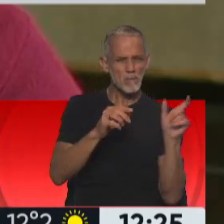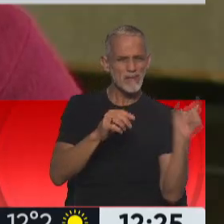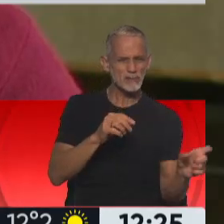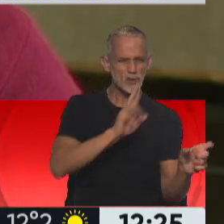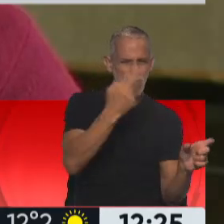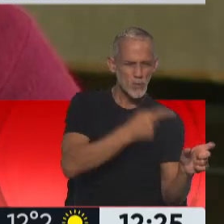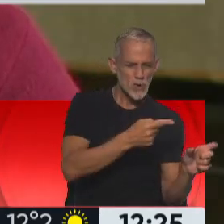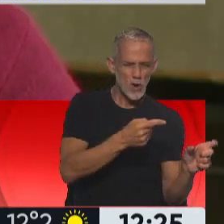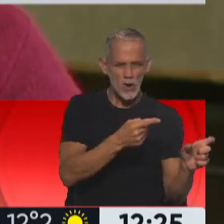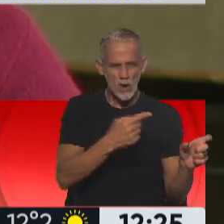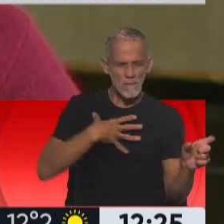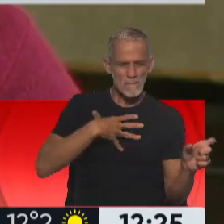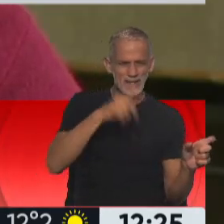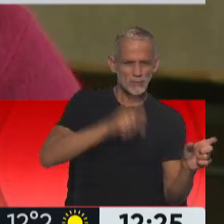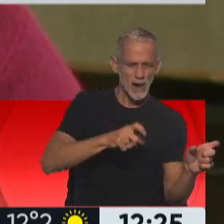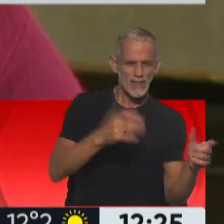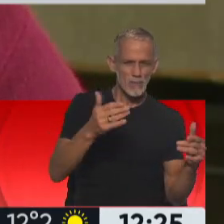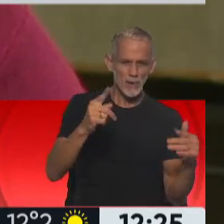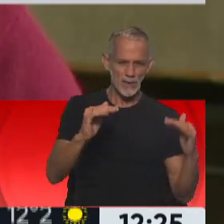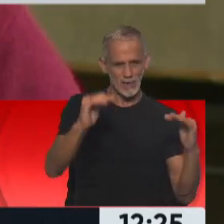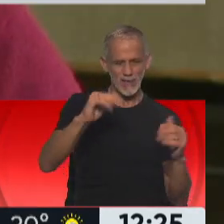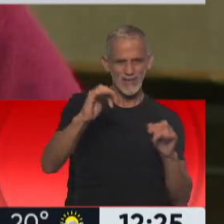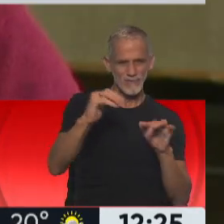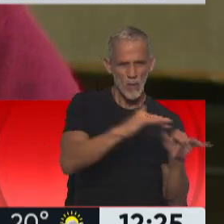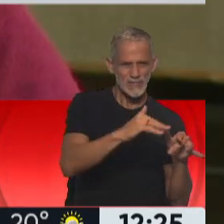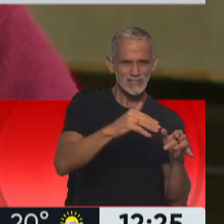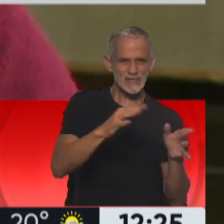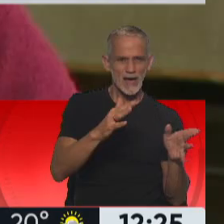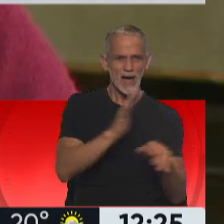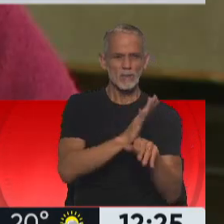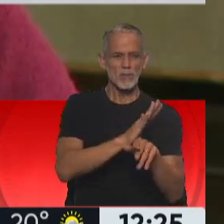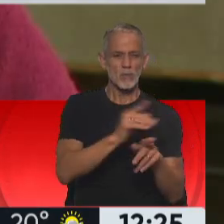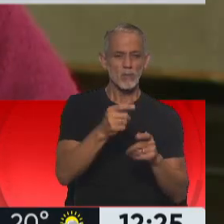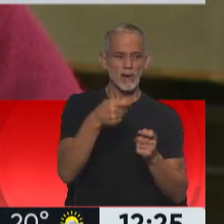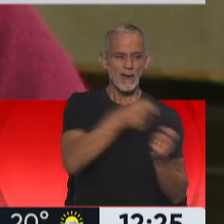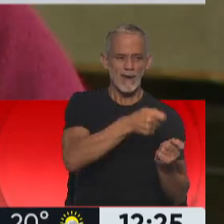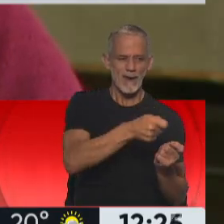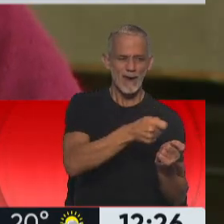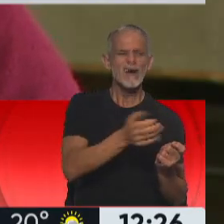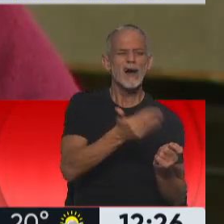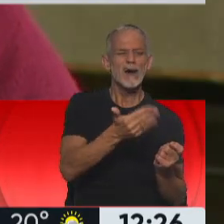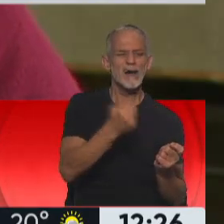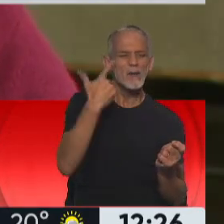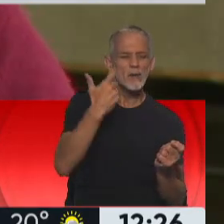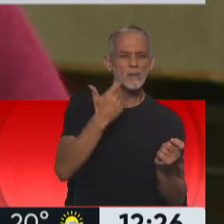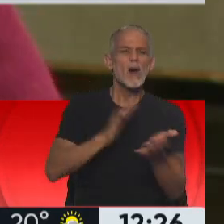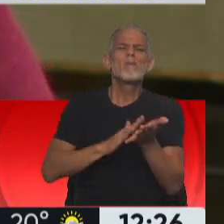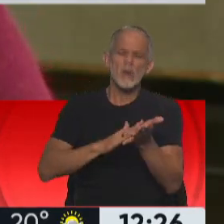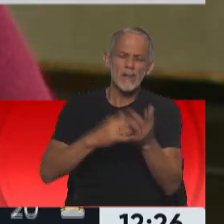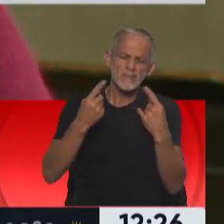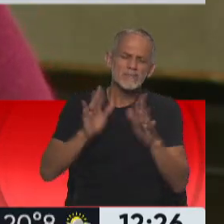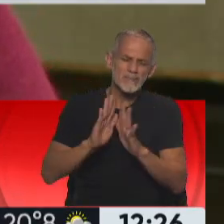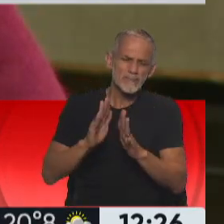que falleció, como para que se pueda haber adueñado de su voluntad. Independientemente de todo el plexo probatorio que va en